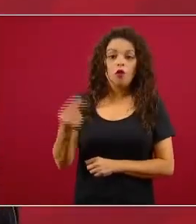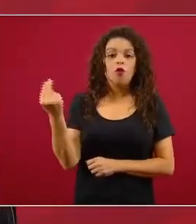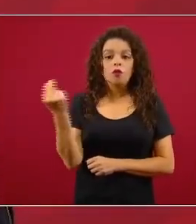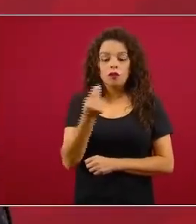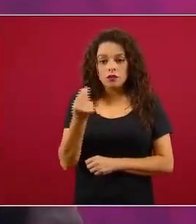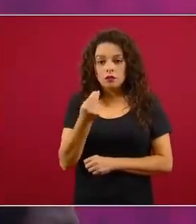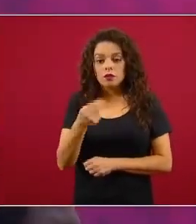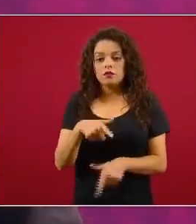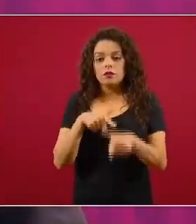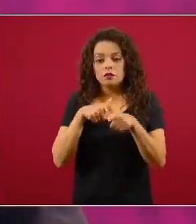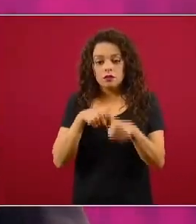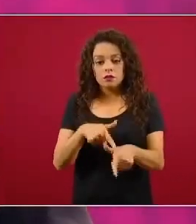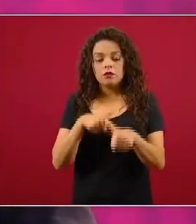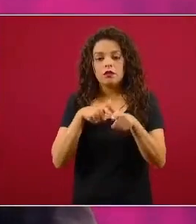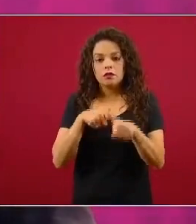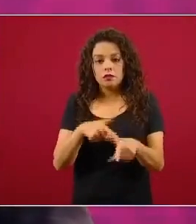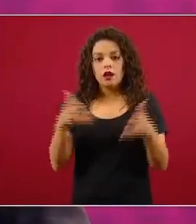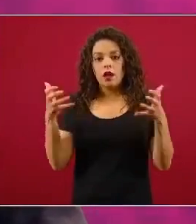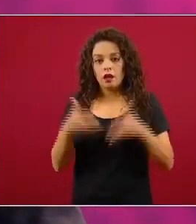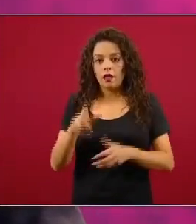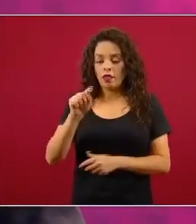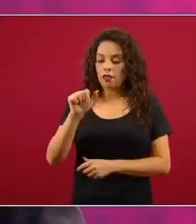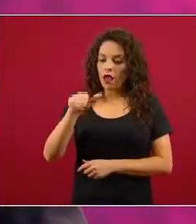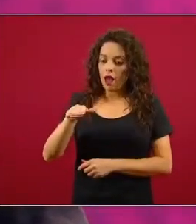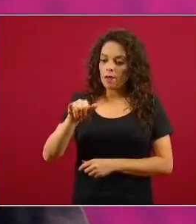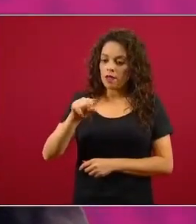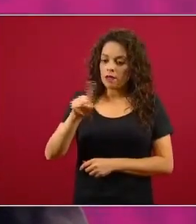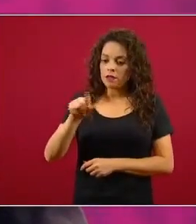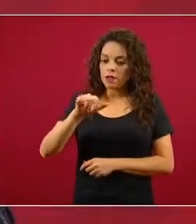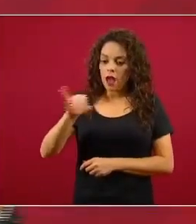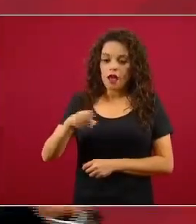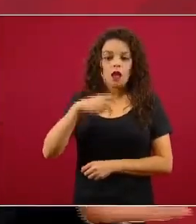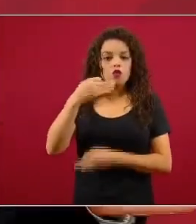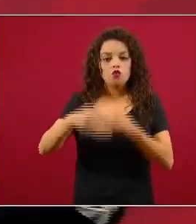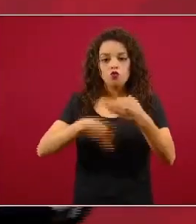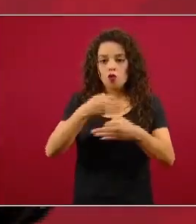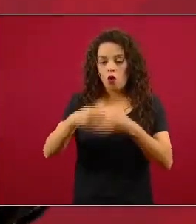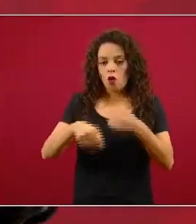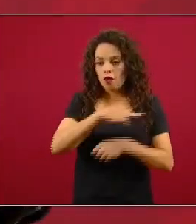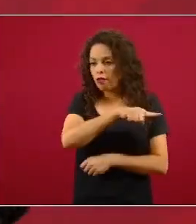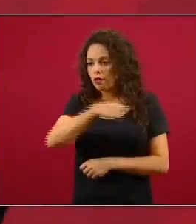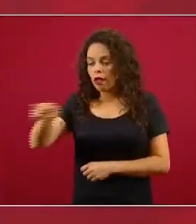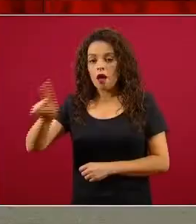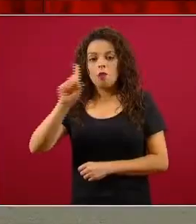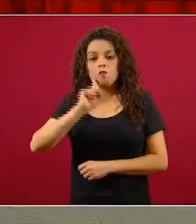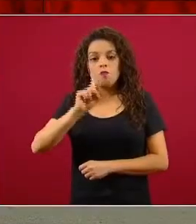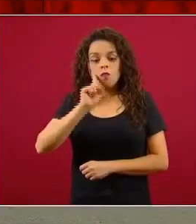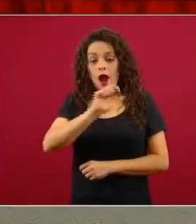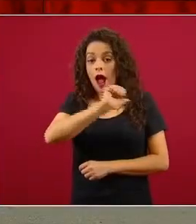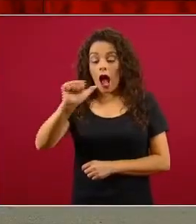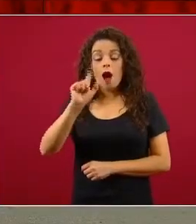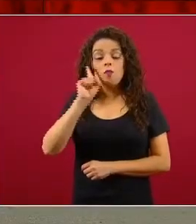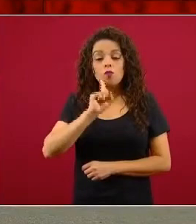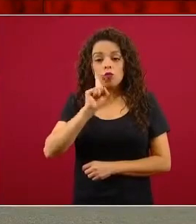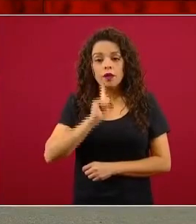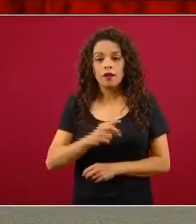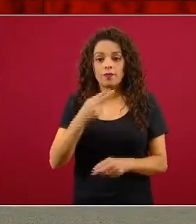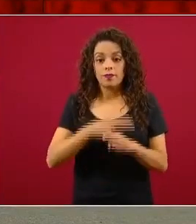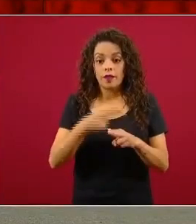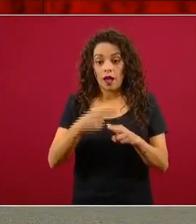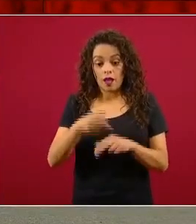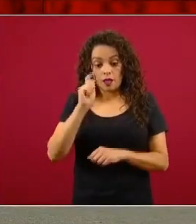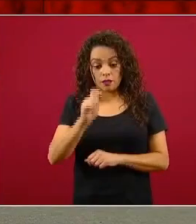consistente hacer el tamizaje en todas las mujeres hasta que tengamos todo un segmento